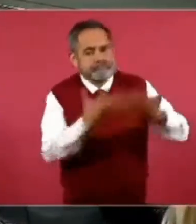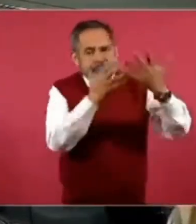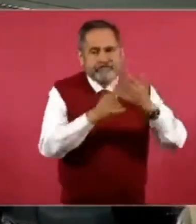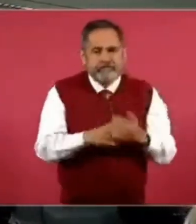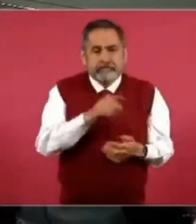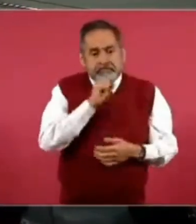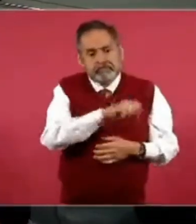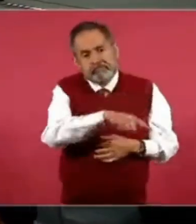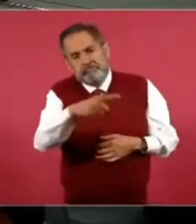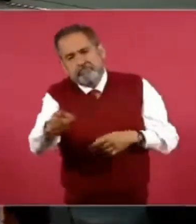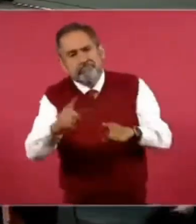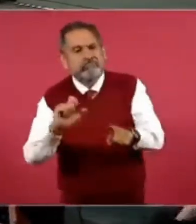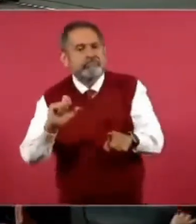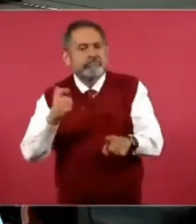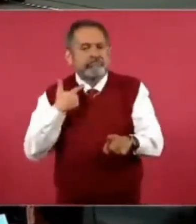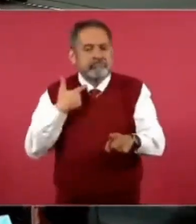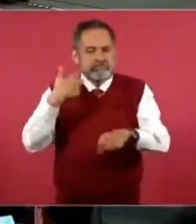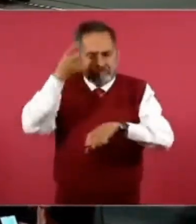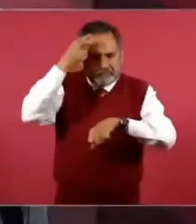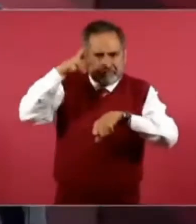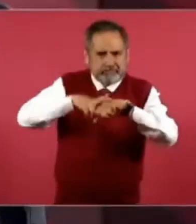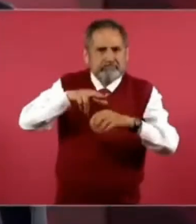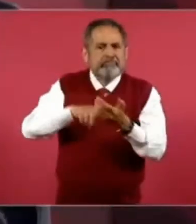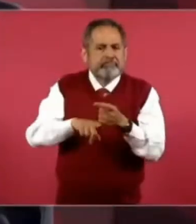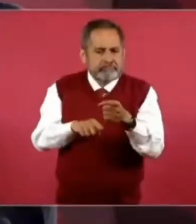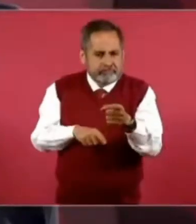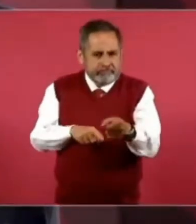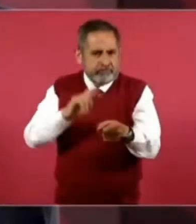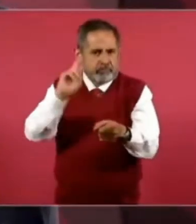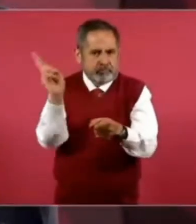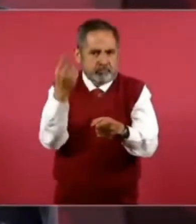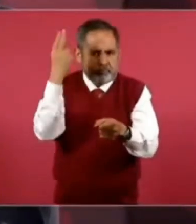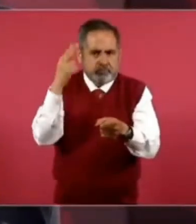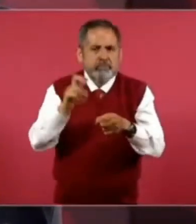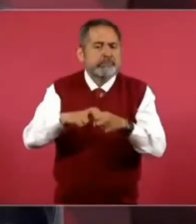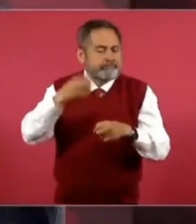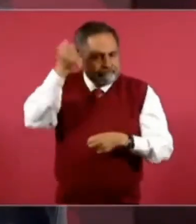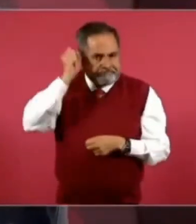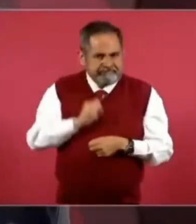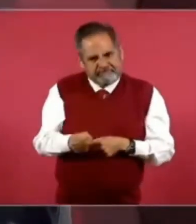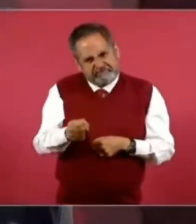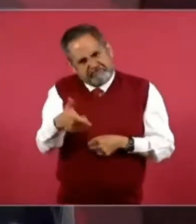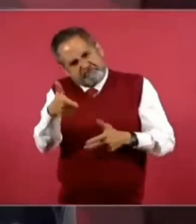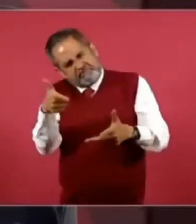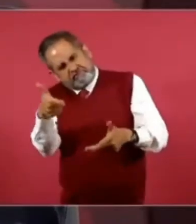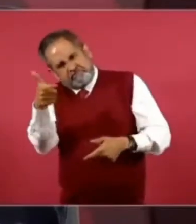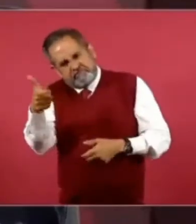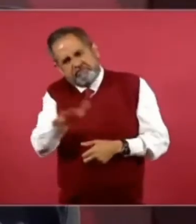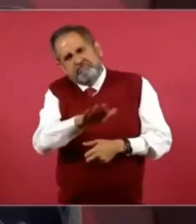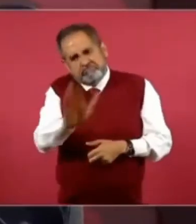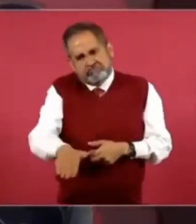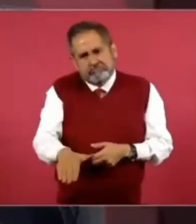asesinaron al exrector de la Universidad de Sinaloa.